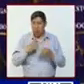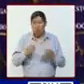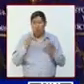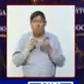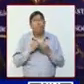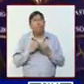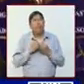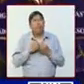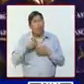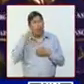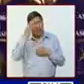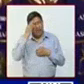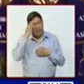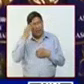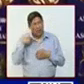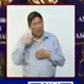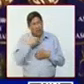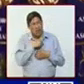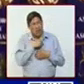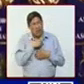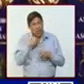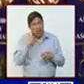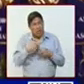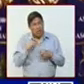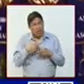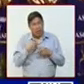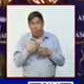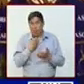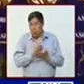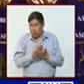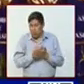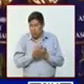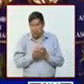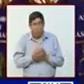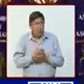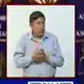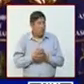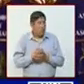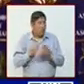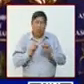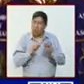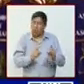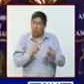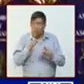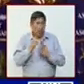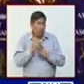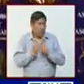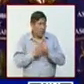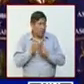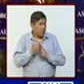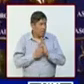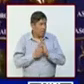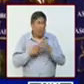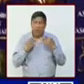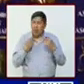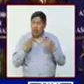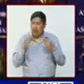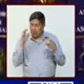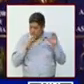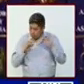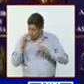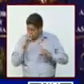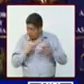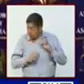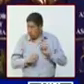más. Sabemos que es difícil, a veces la economía no nos soporta para hacer una consulta con un abogado y demás. Tratar de